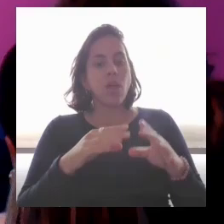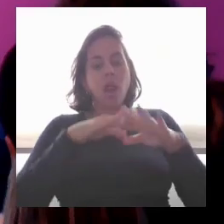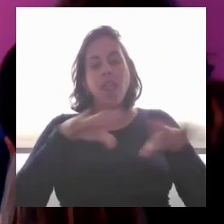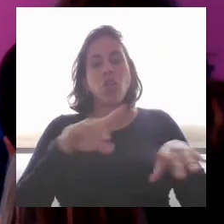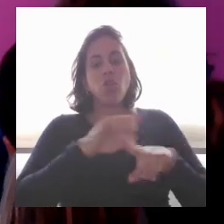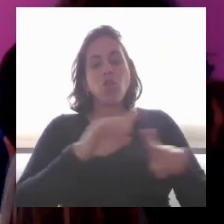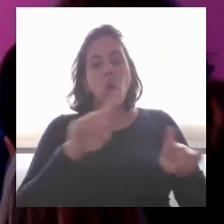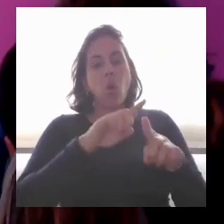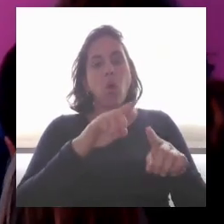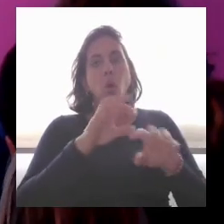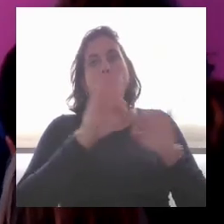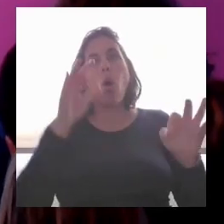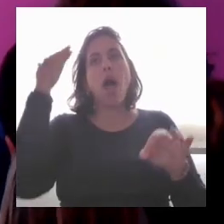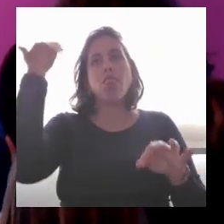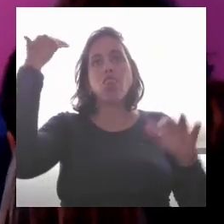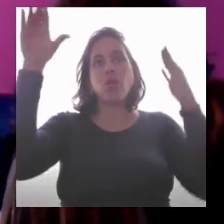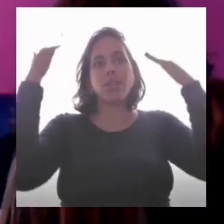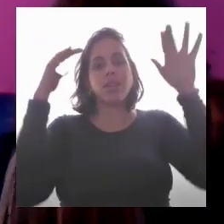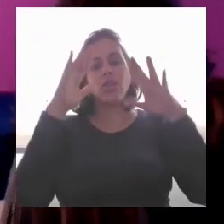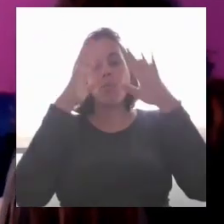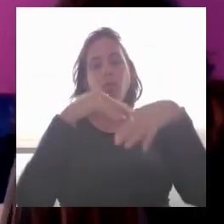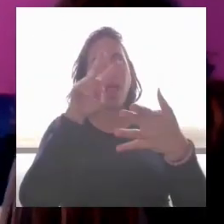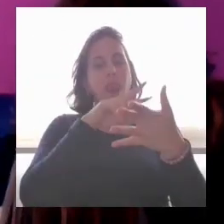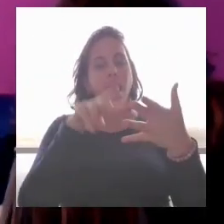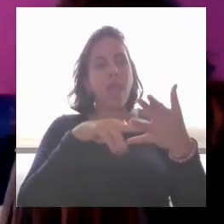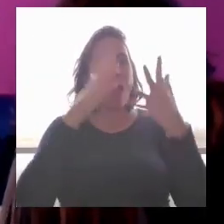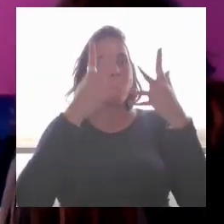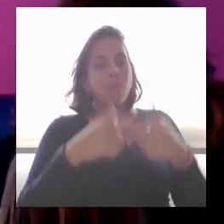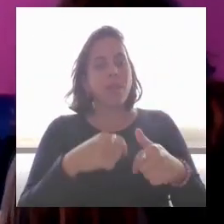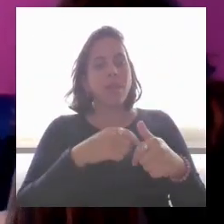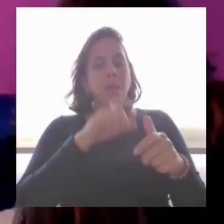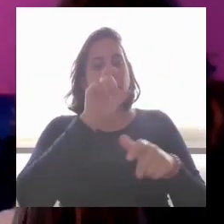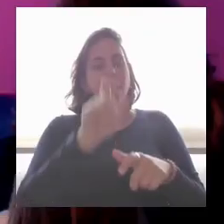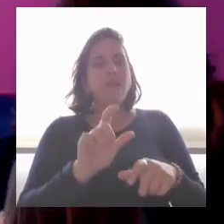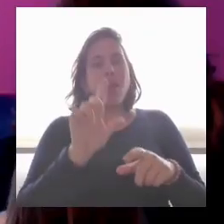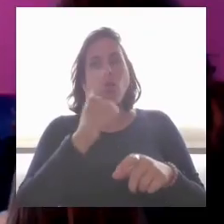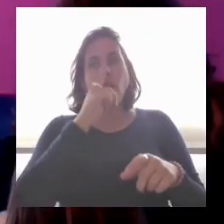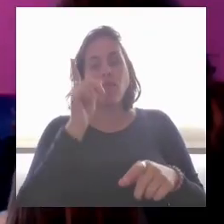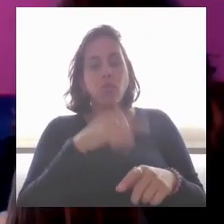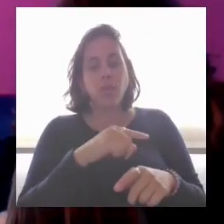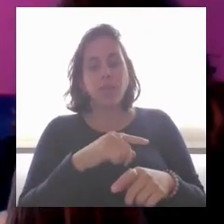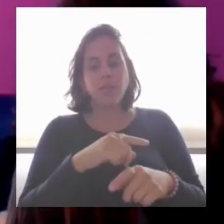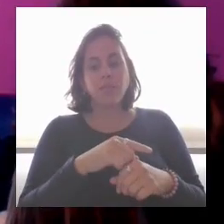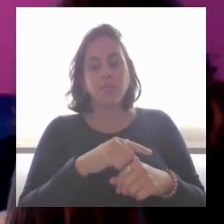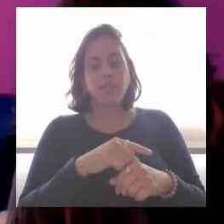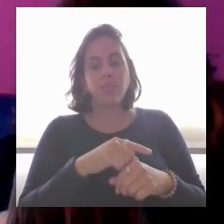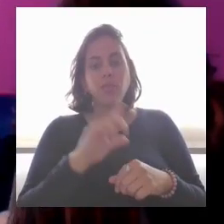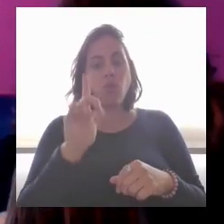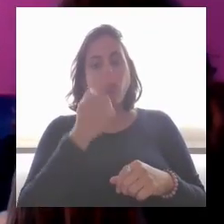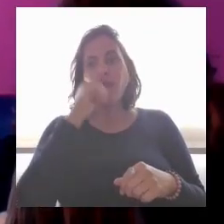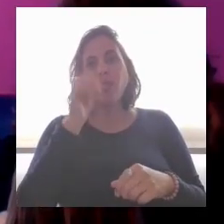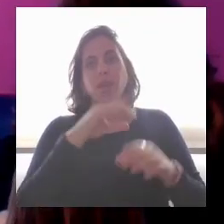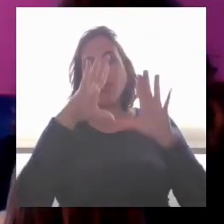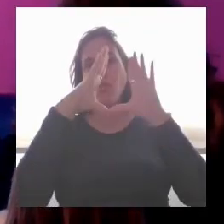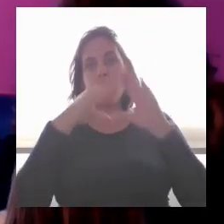o adolescente que no puede leer de manera automática las palabras, no puede tener fluidez. Y si no puede tener fluidez, no puede tener comprensión, porque sus